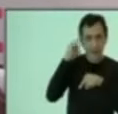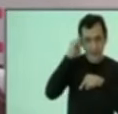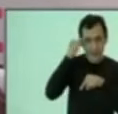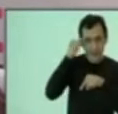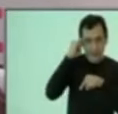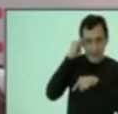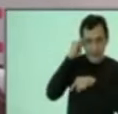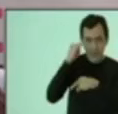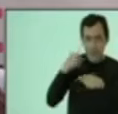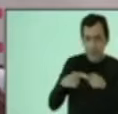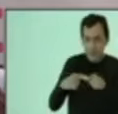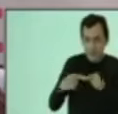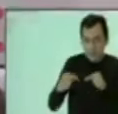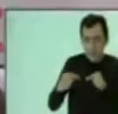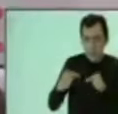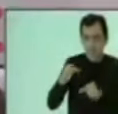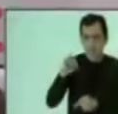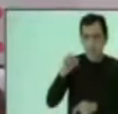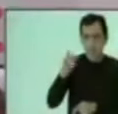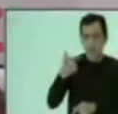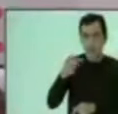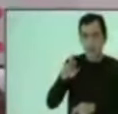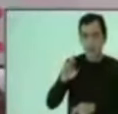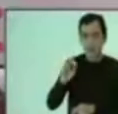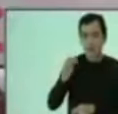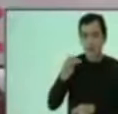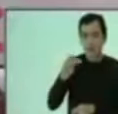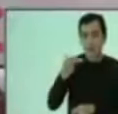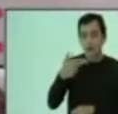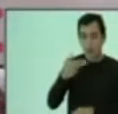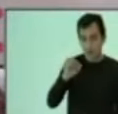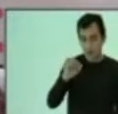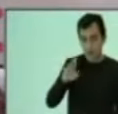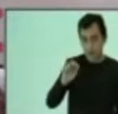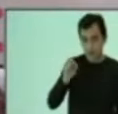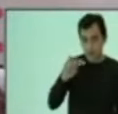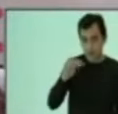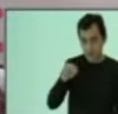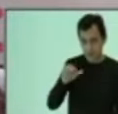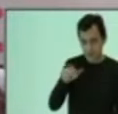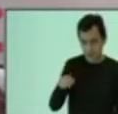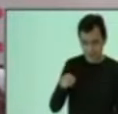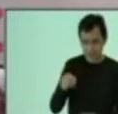Hiroshima murieron decenas de personas. En el Holocausto